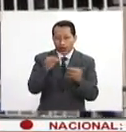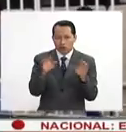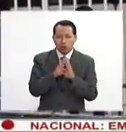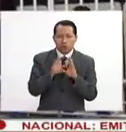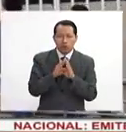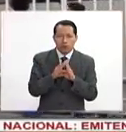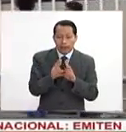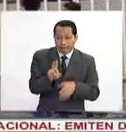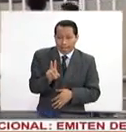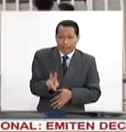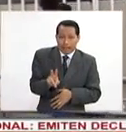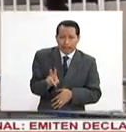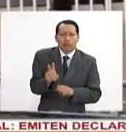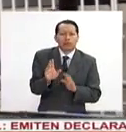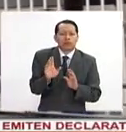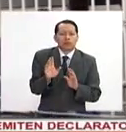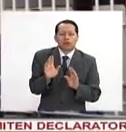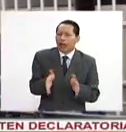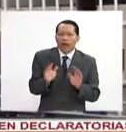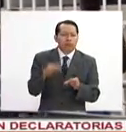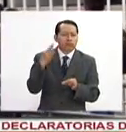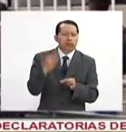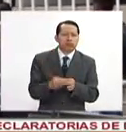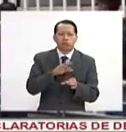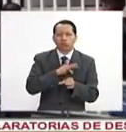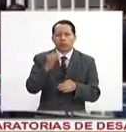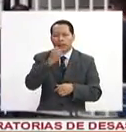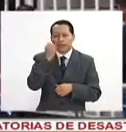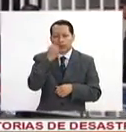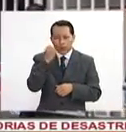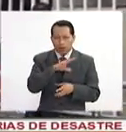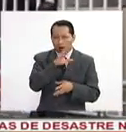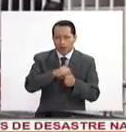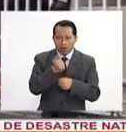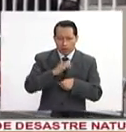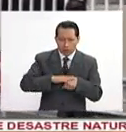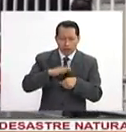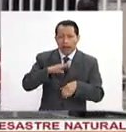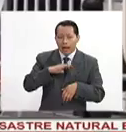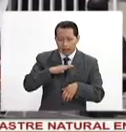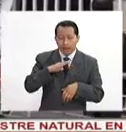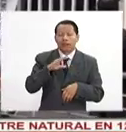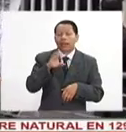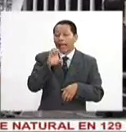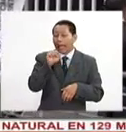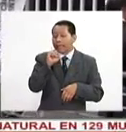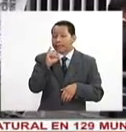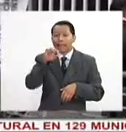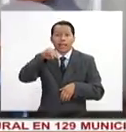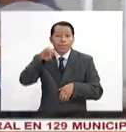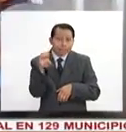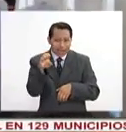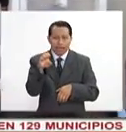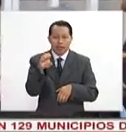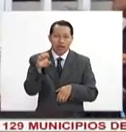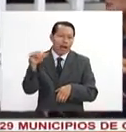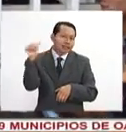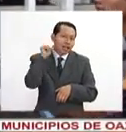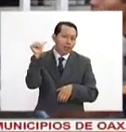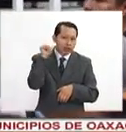este viernes se reanudaron las actividades académicas y administrativas en la Escuela Superior de Ingeniería Mecánica y Eléctrica